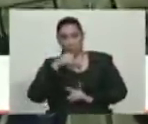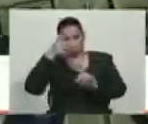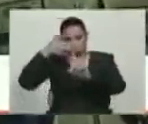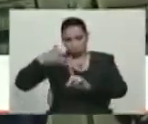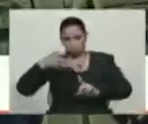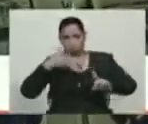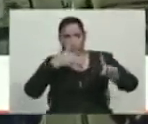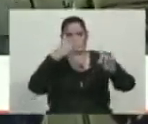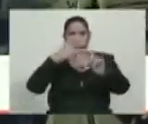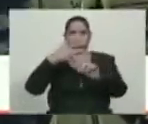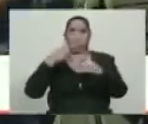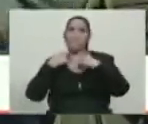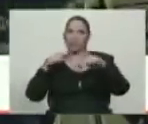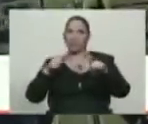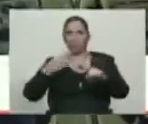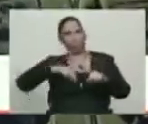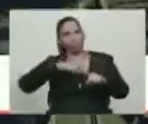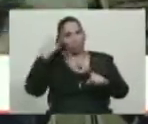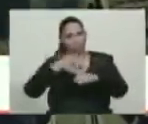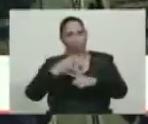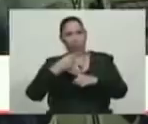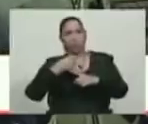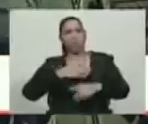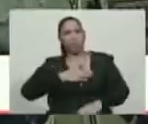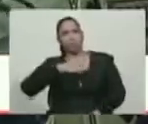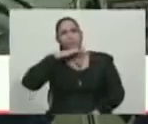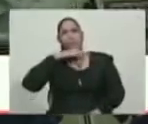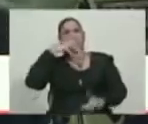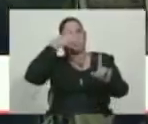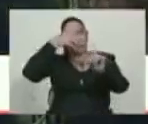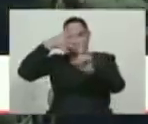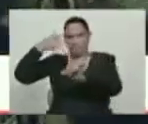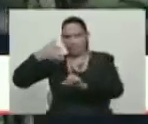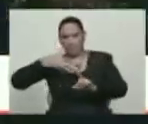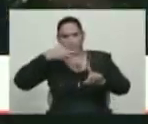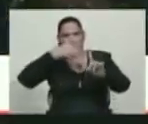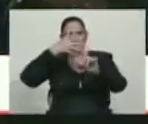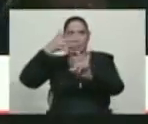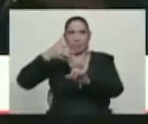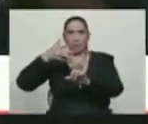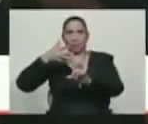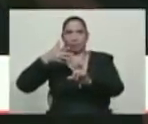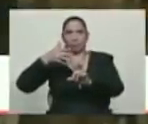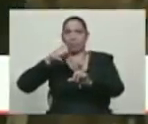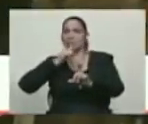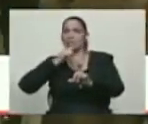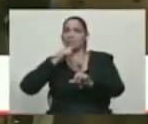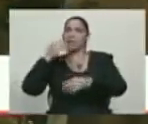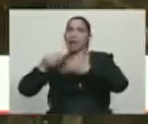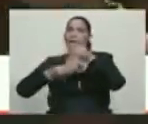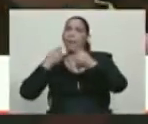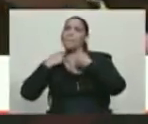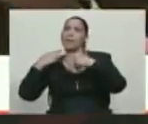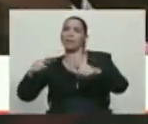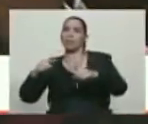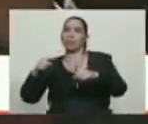quien los haya perdido, tenemos aquí suficientes valores y principios para quien los haya perdido.